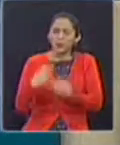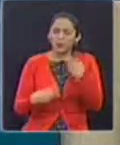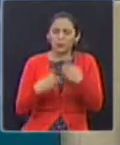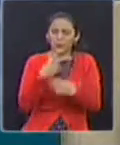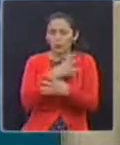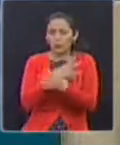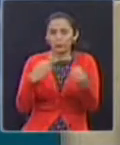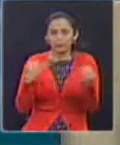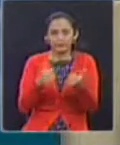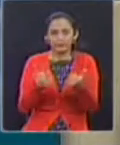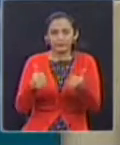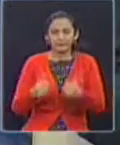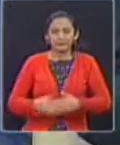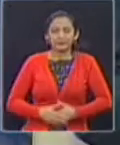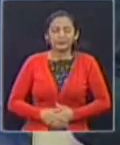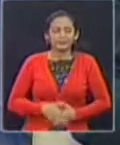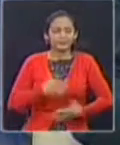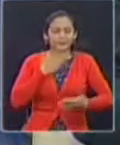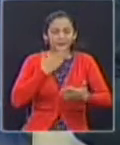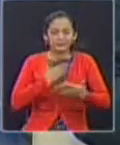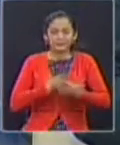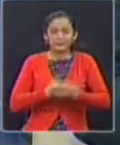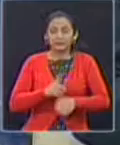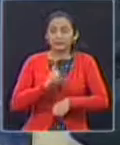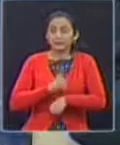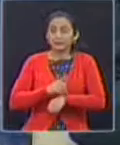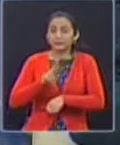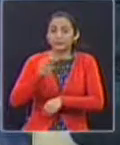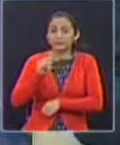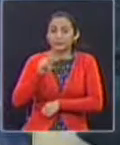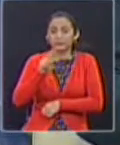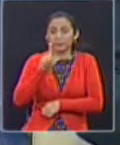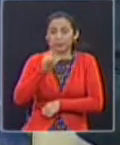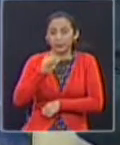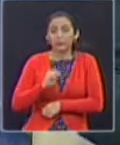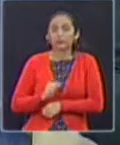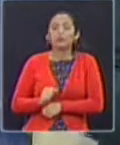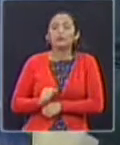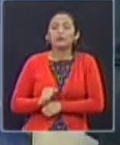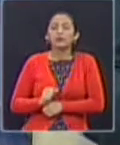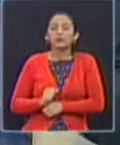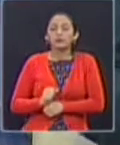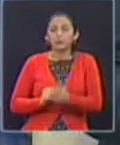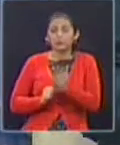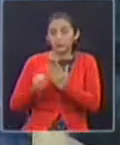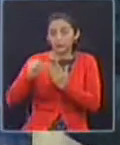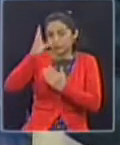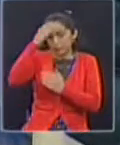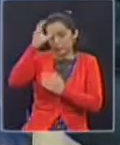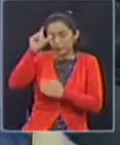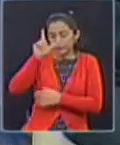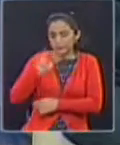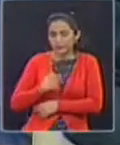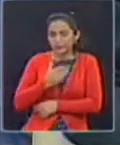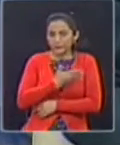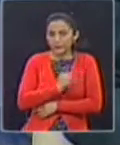problema. Gracias, doctor Raúl Pérez Torres, ministro de Cultura. Vamos a continuar